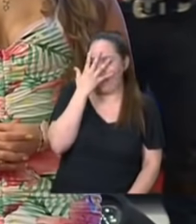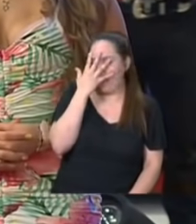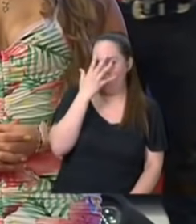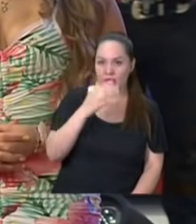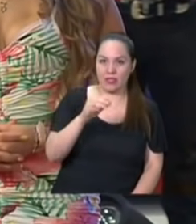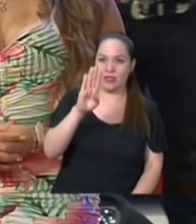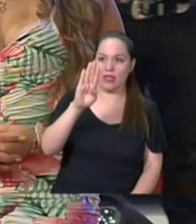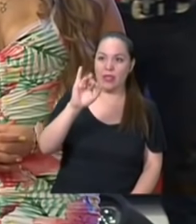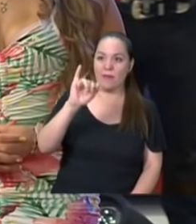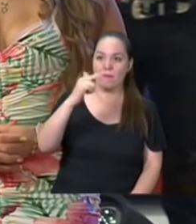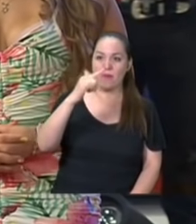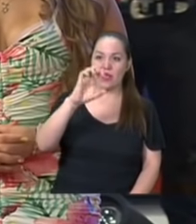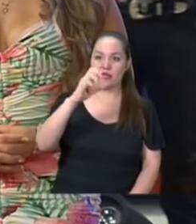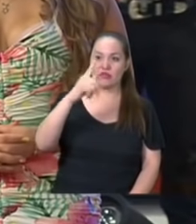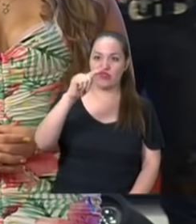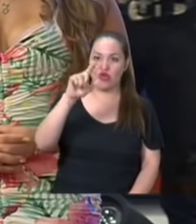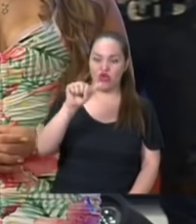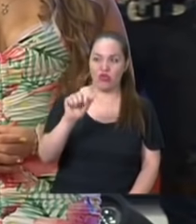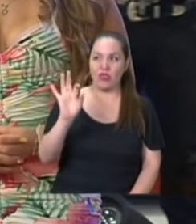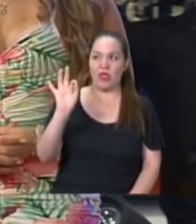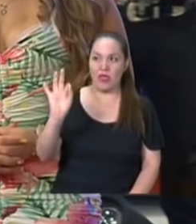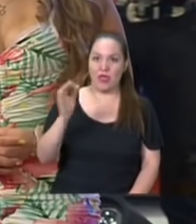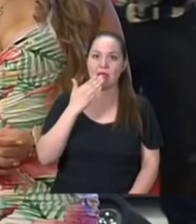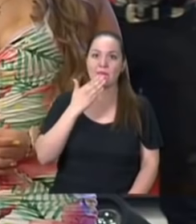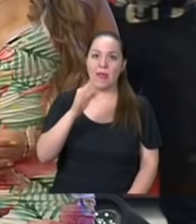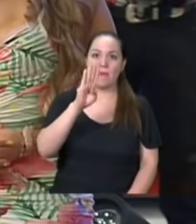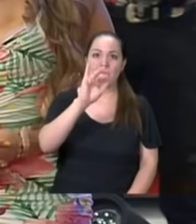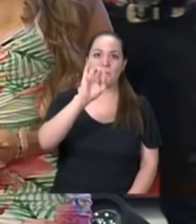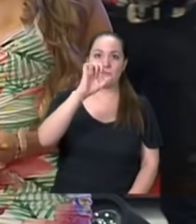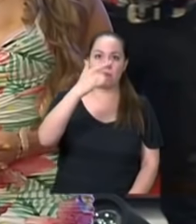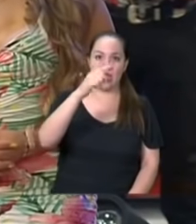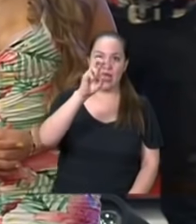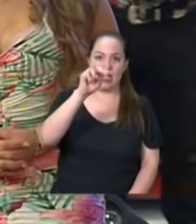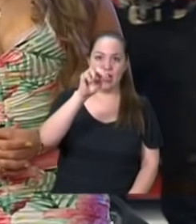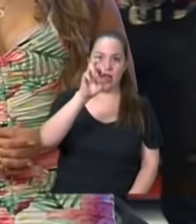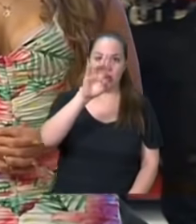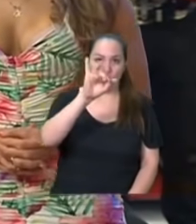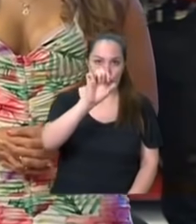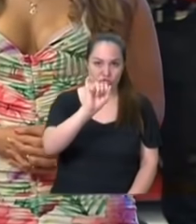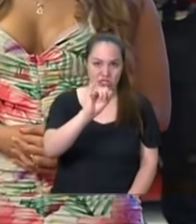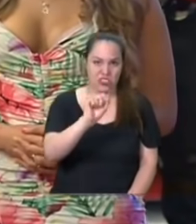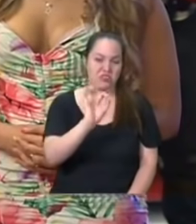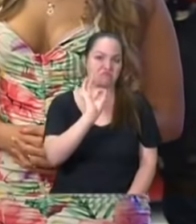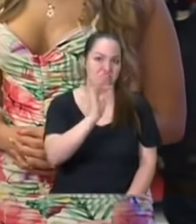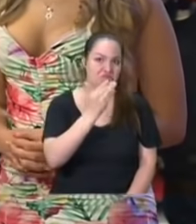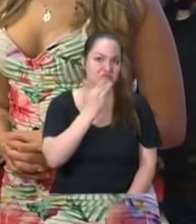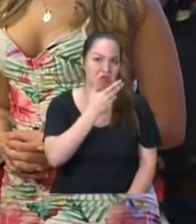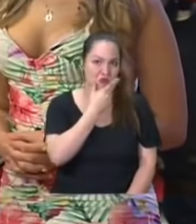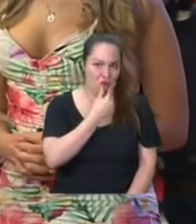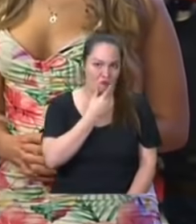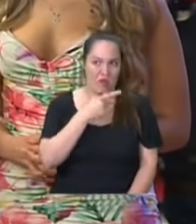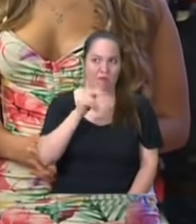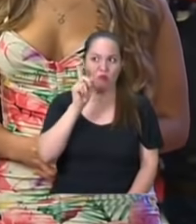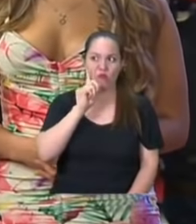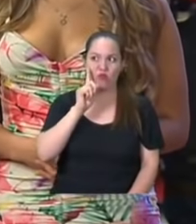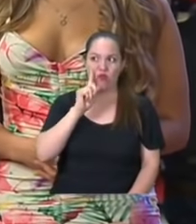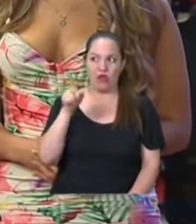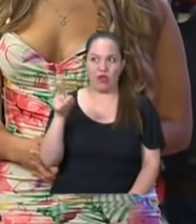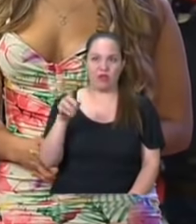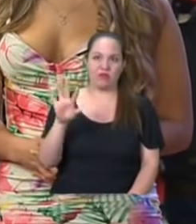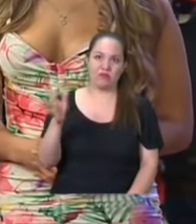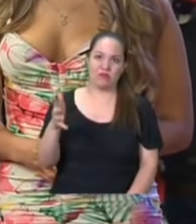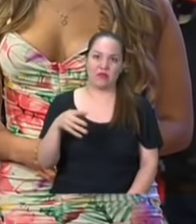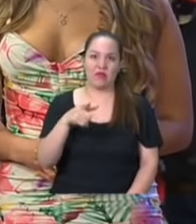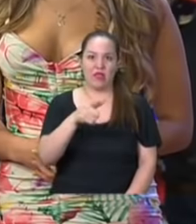El personaje de Big Neurosis está muy bien. No lo hagan hacer el ridículo. Oh, saquen sí a Manolo, ya aburre, dice